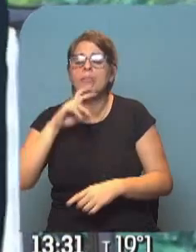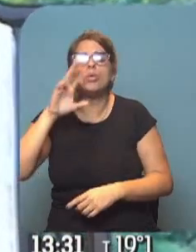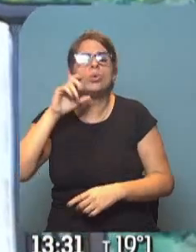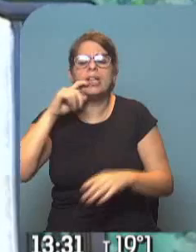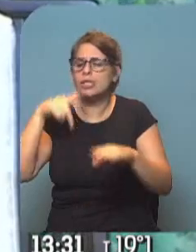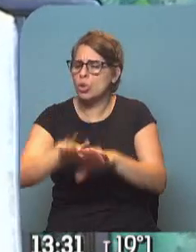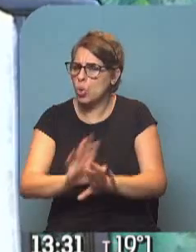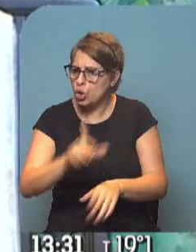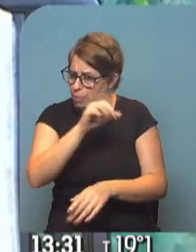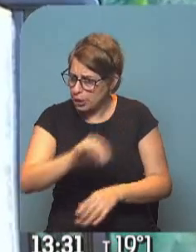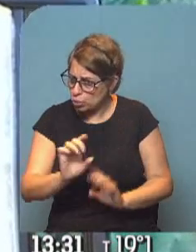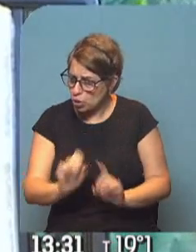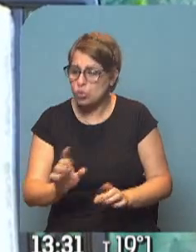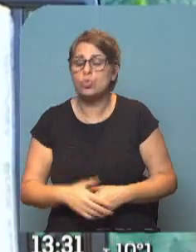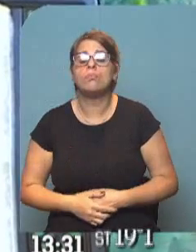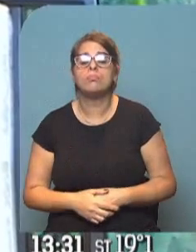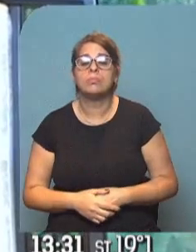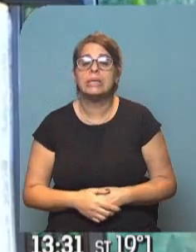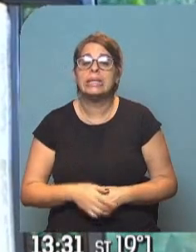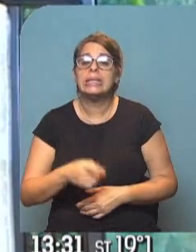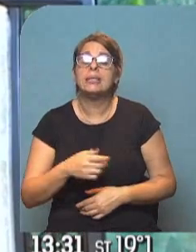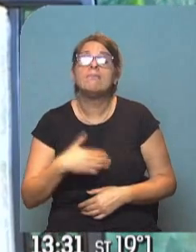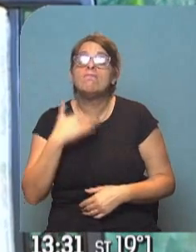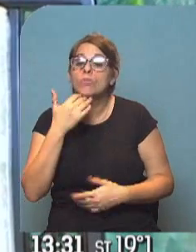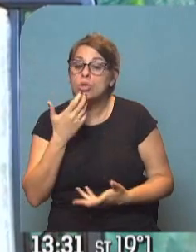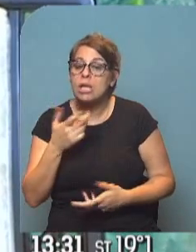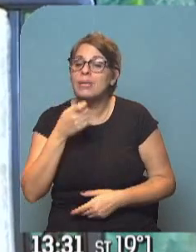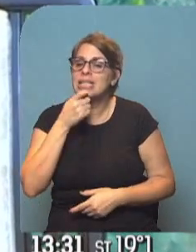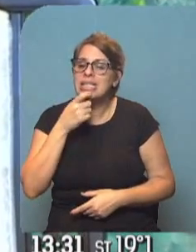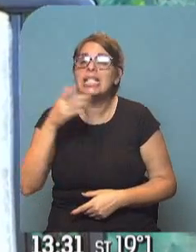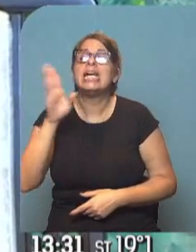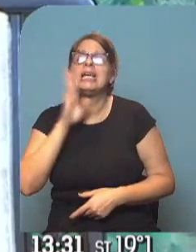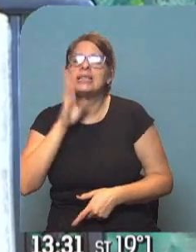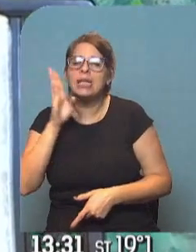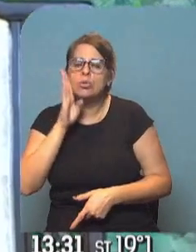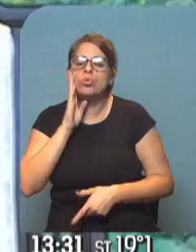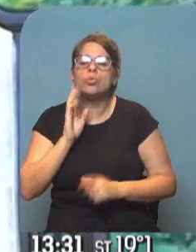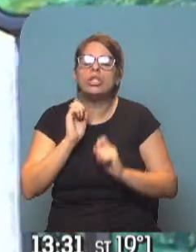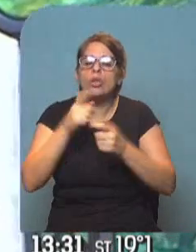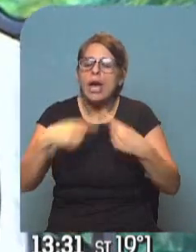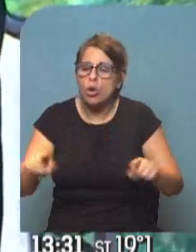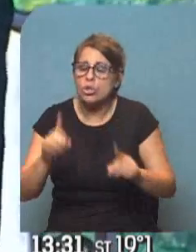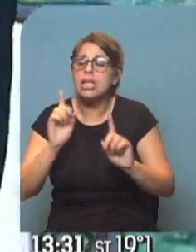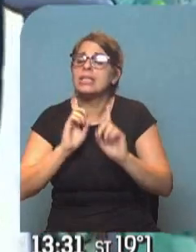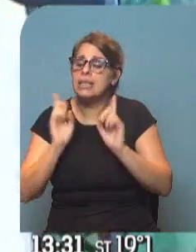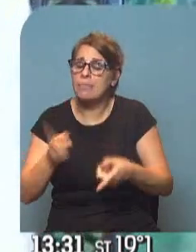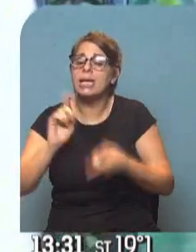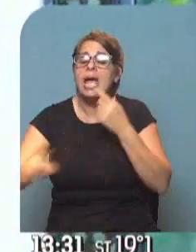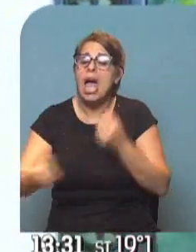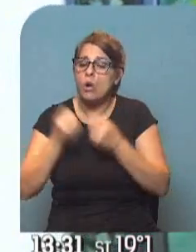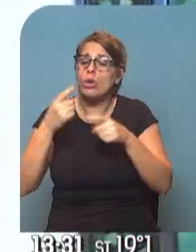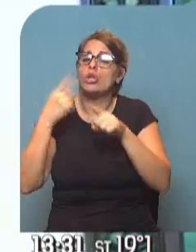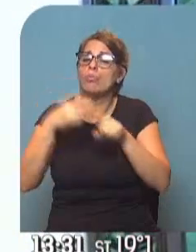de la península no ocurrirán sin importantes concesiones de Estados Unidos y un acuerdo a la medida de la